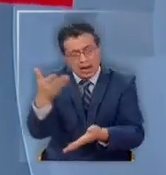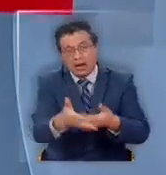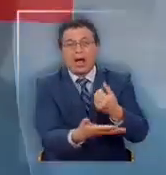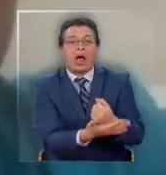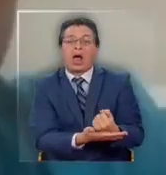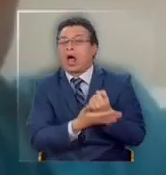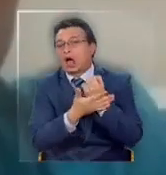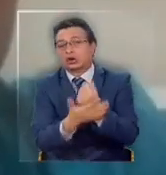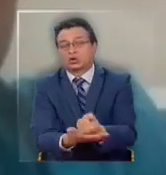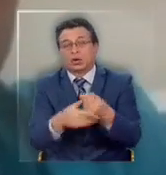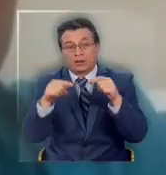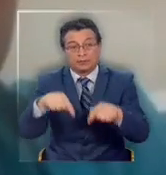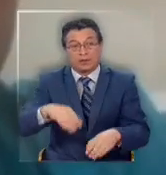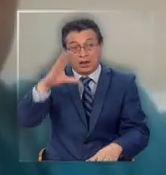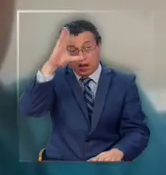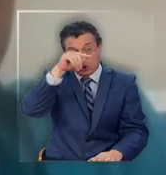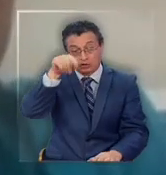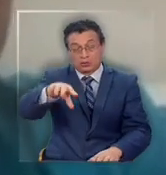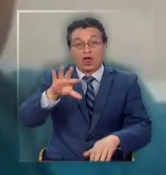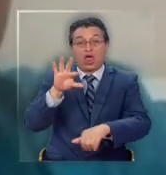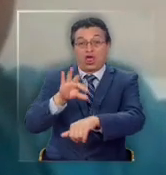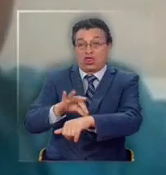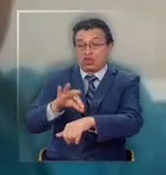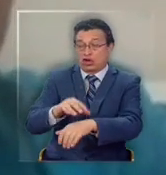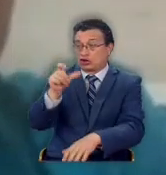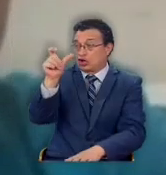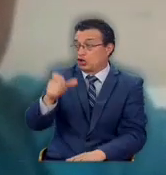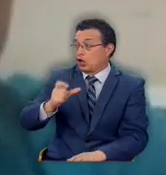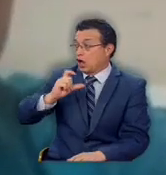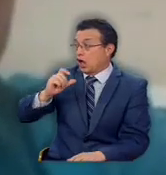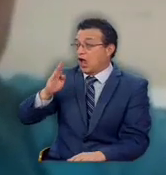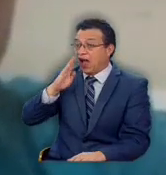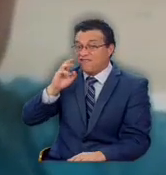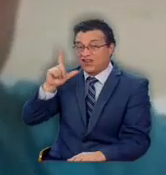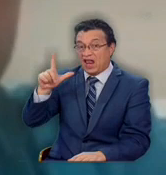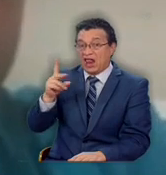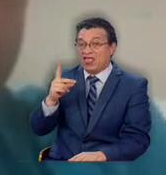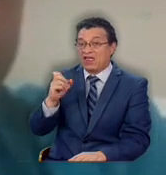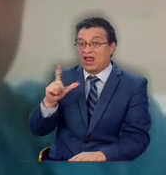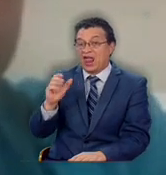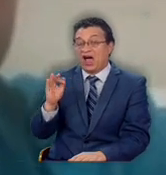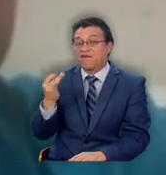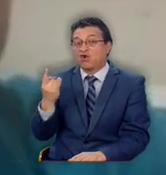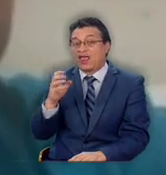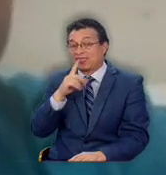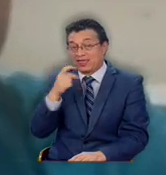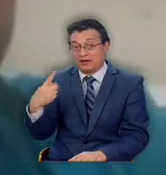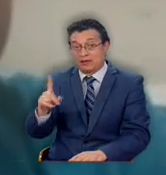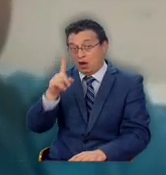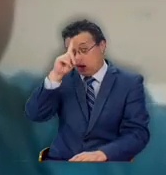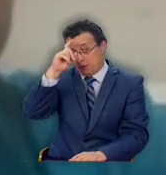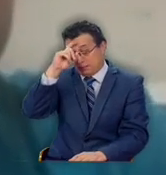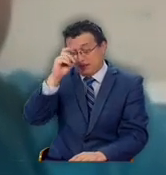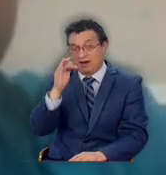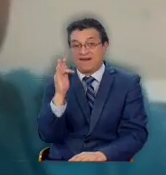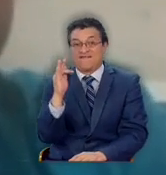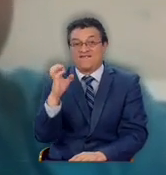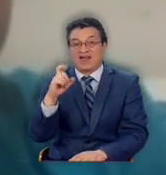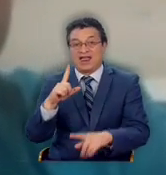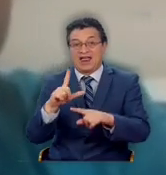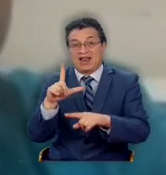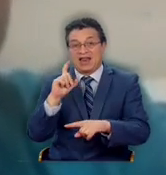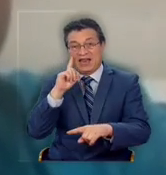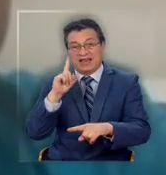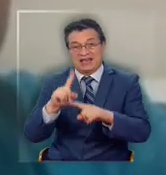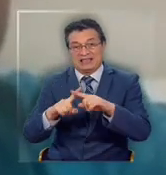Estamos a esta altura de la noche con el doctor Gabriel de la Fuente desde el Félix Bulnes, donde también nosotros lo hemos visto